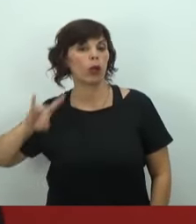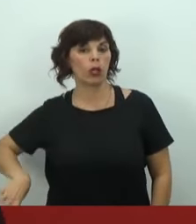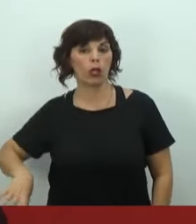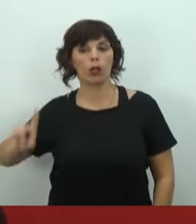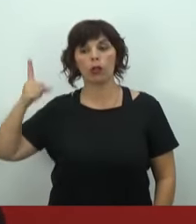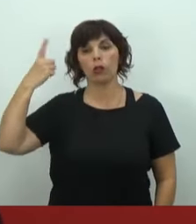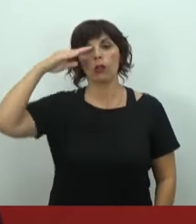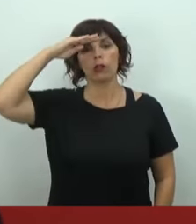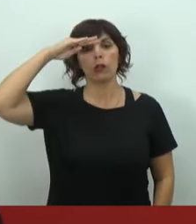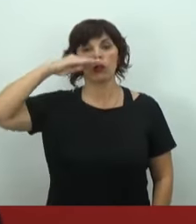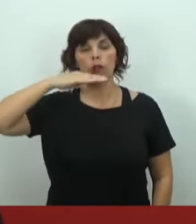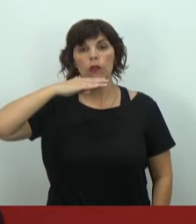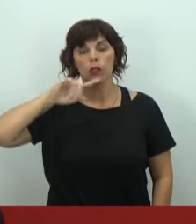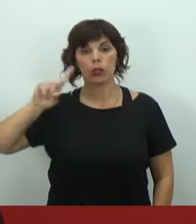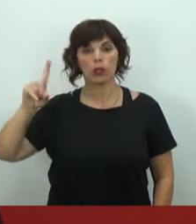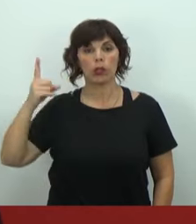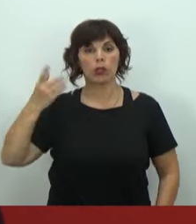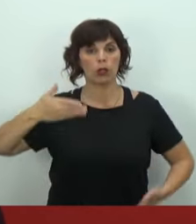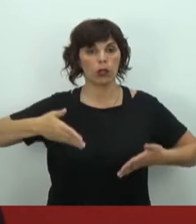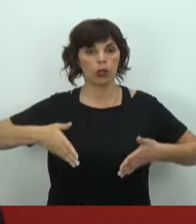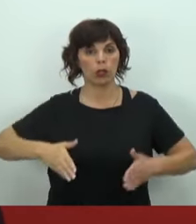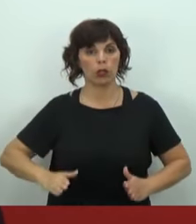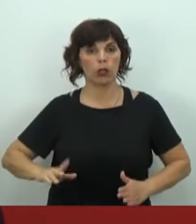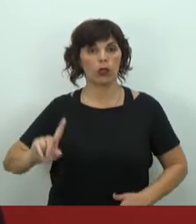Dios el Hijo, que es Jesucristo, y Dios